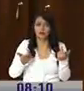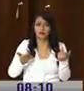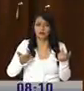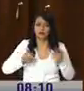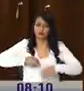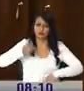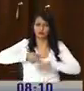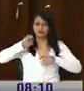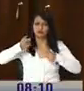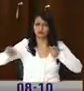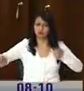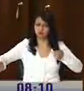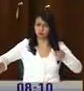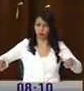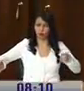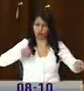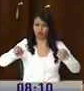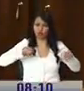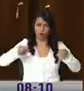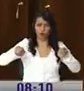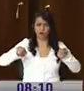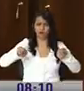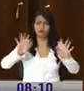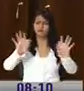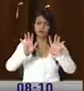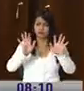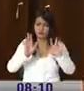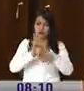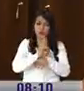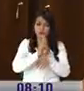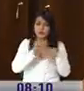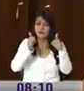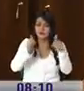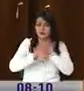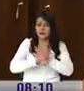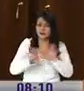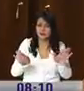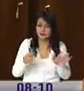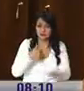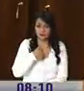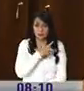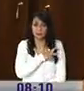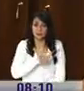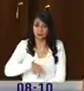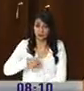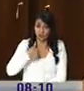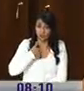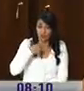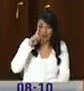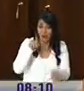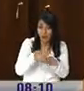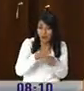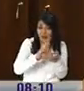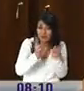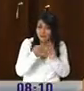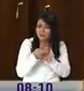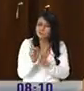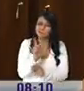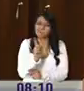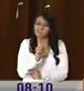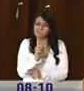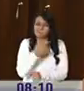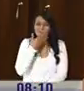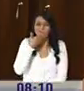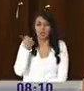absolutamente coercitivos y prevenir hagamos buen uso de estas ledes en lo personal soy partícipe de la Reforma en lo personal yo creo que las